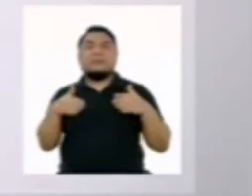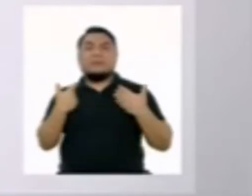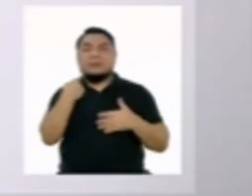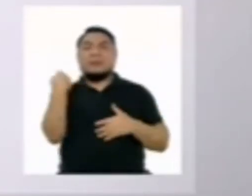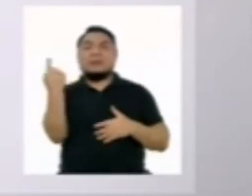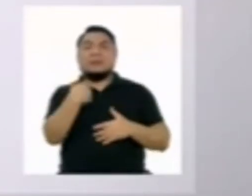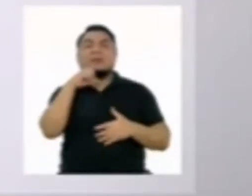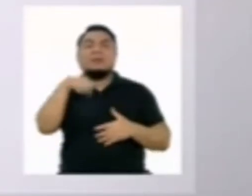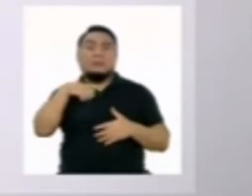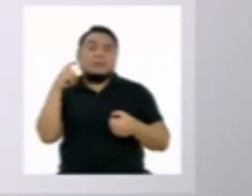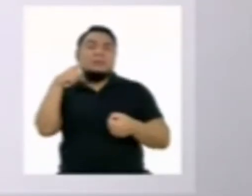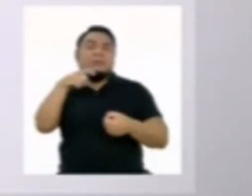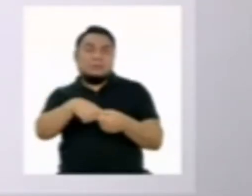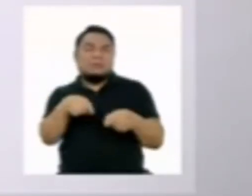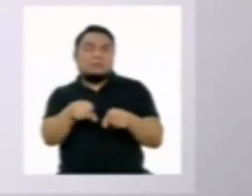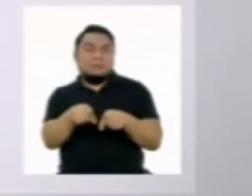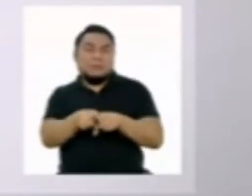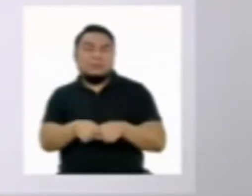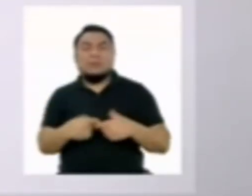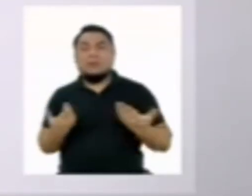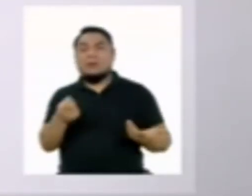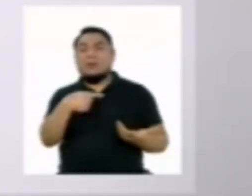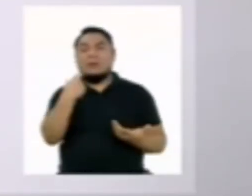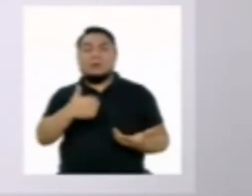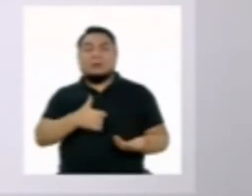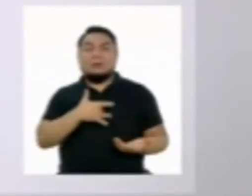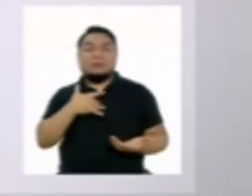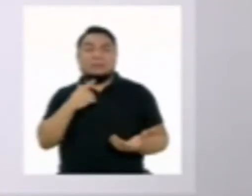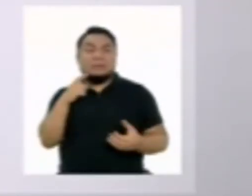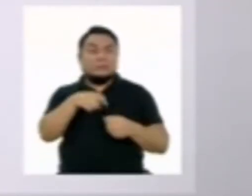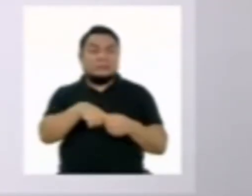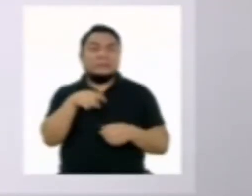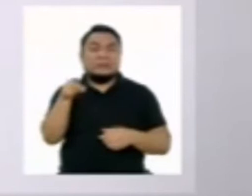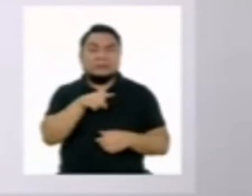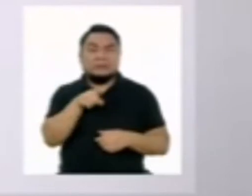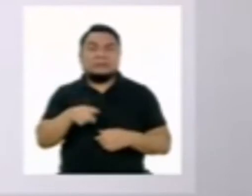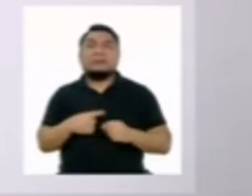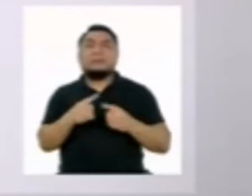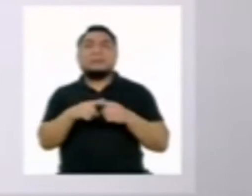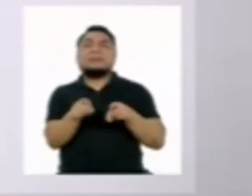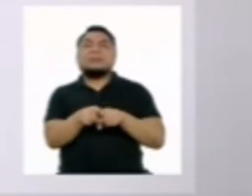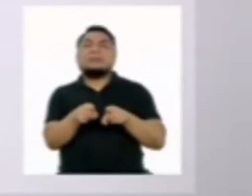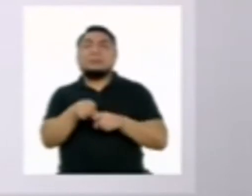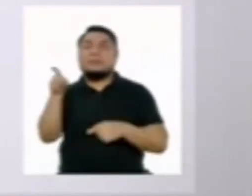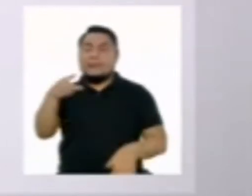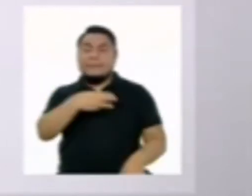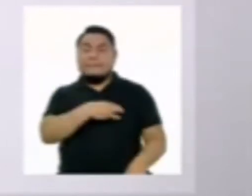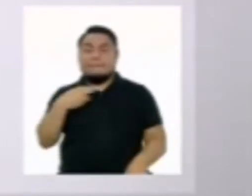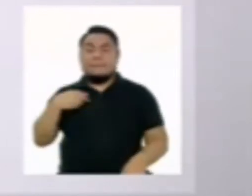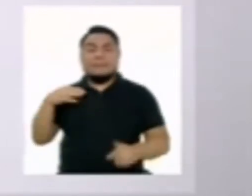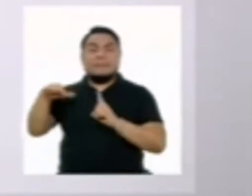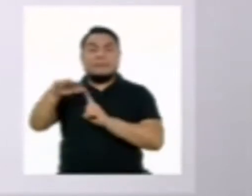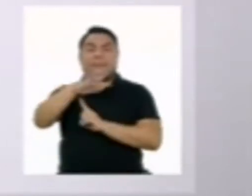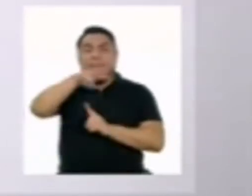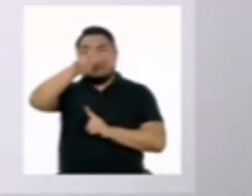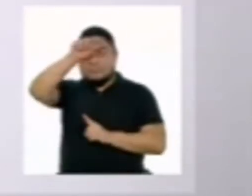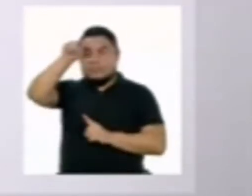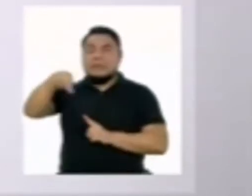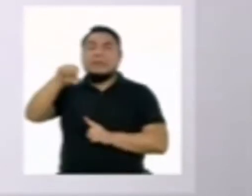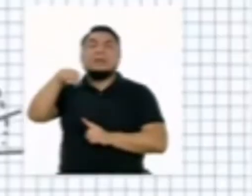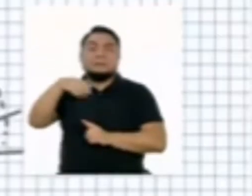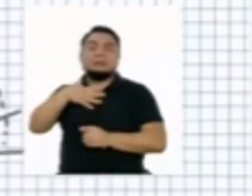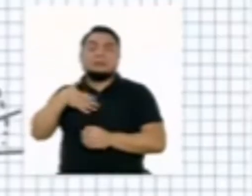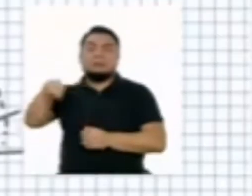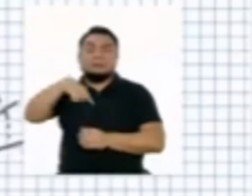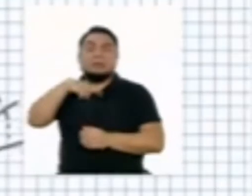que lo somos, al margen de que sintamos esa pertenencia o no. Además, el Ministerio del Ambiente del Perú lo considera